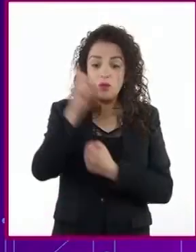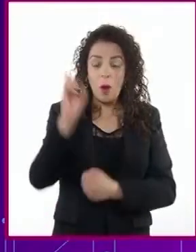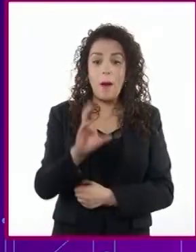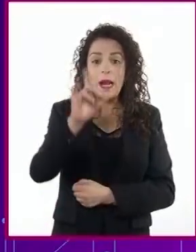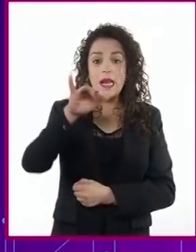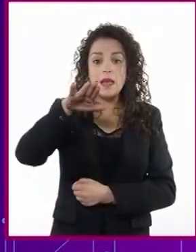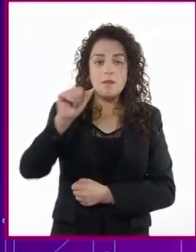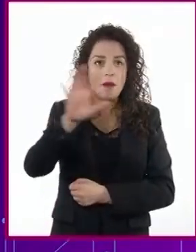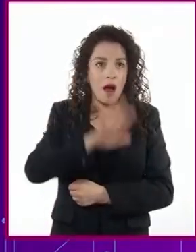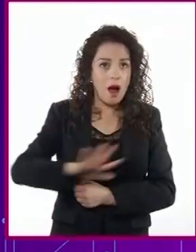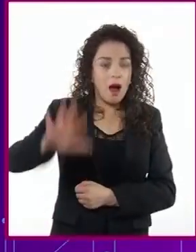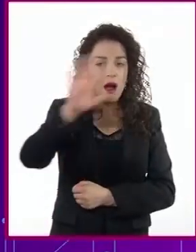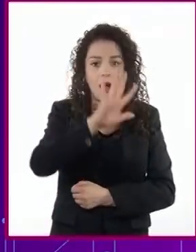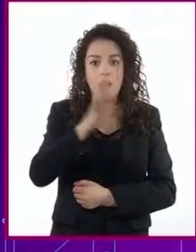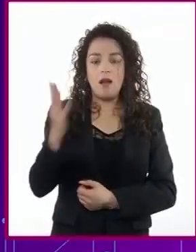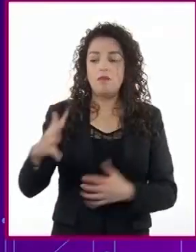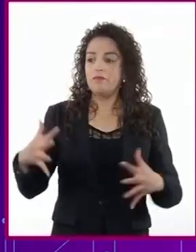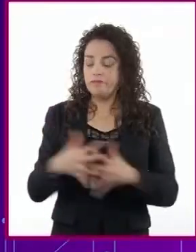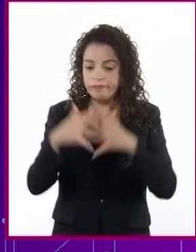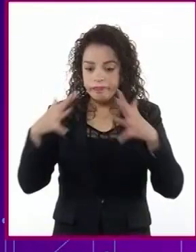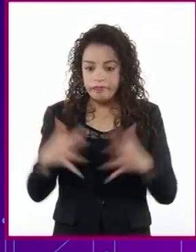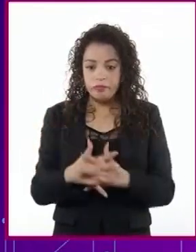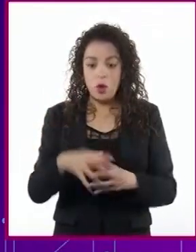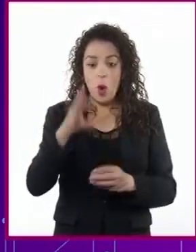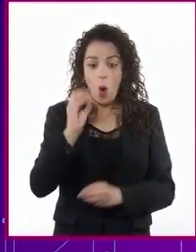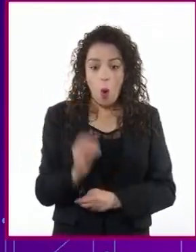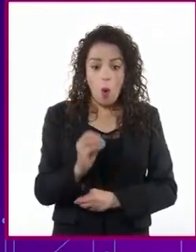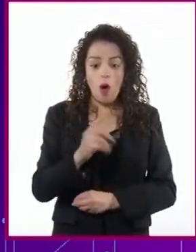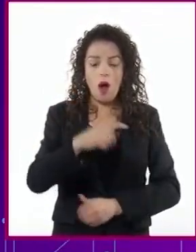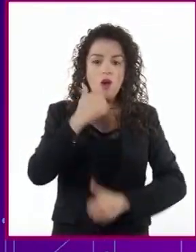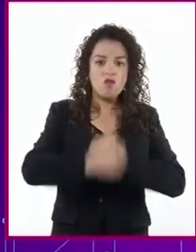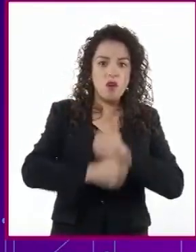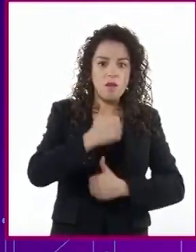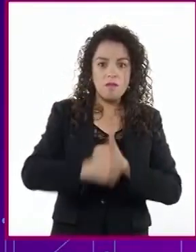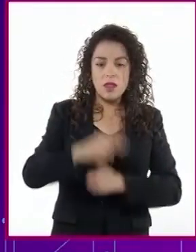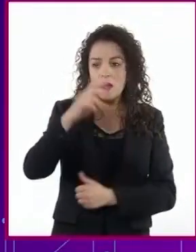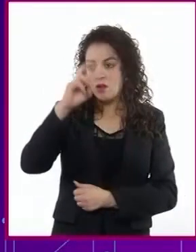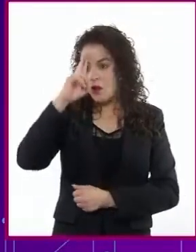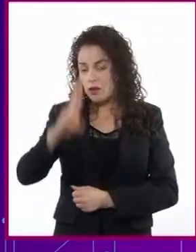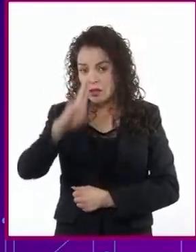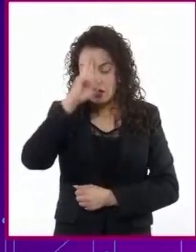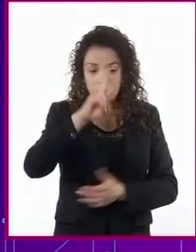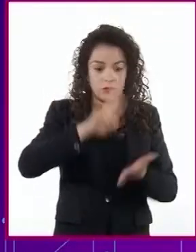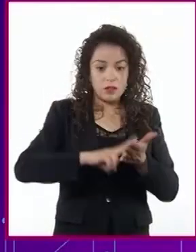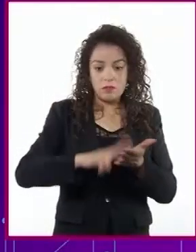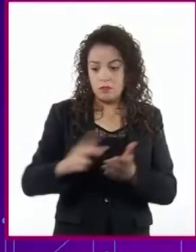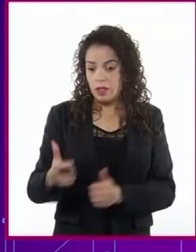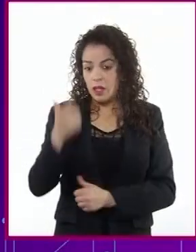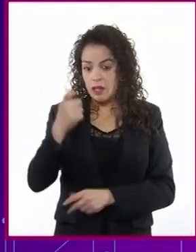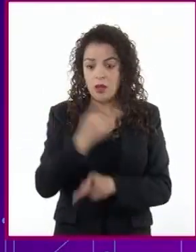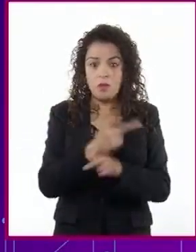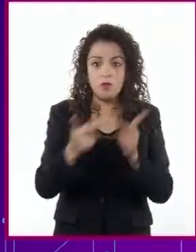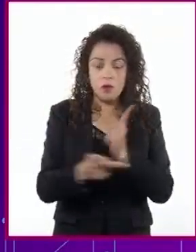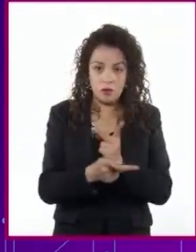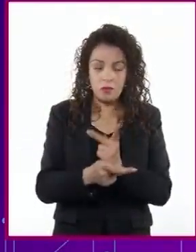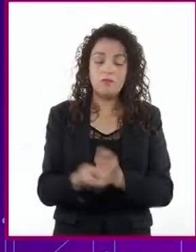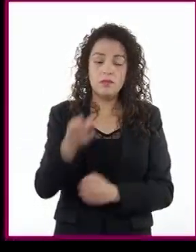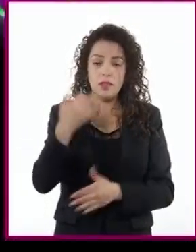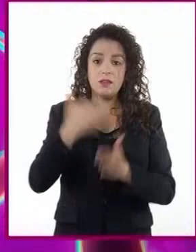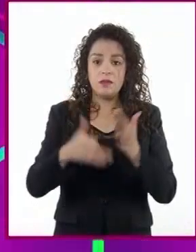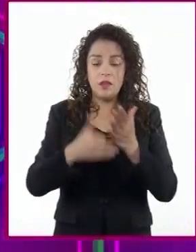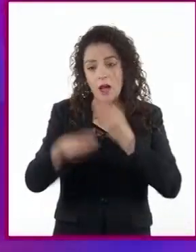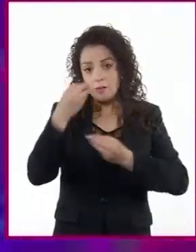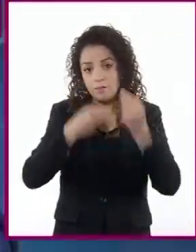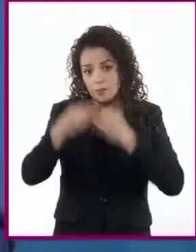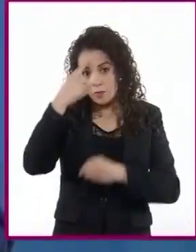delincuencia organizada o competencias desleales, no pueden generar alimentos de calidad y en cantidad suficiente para su